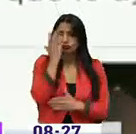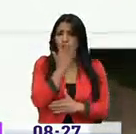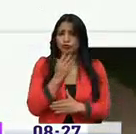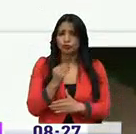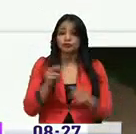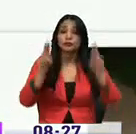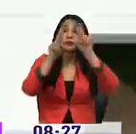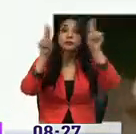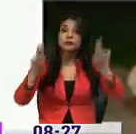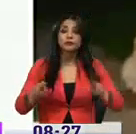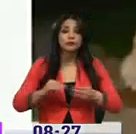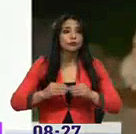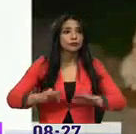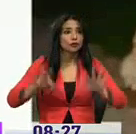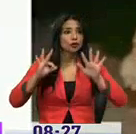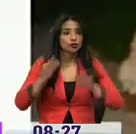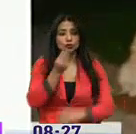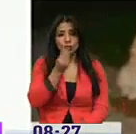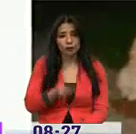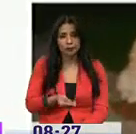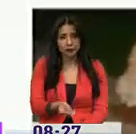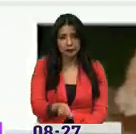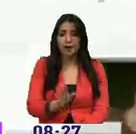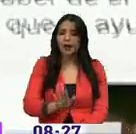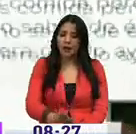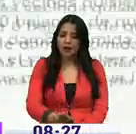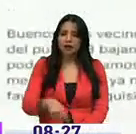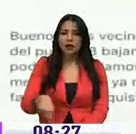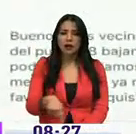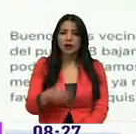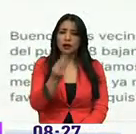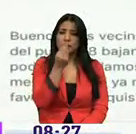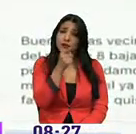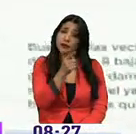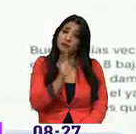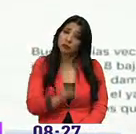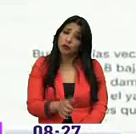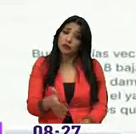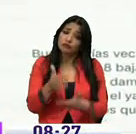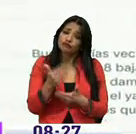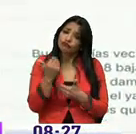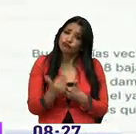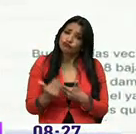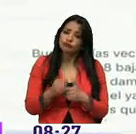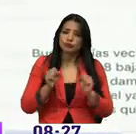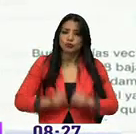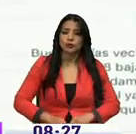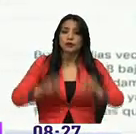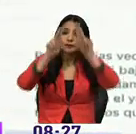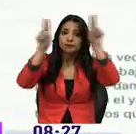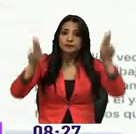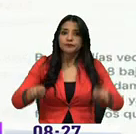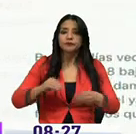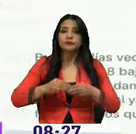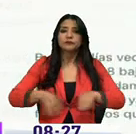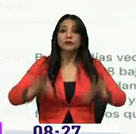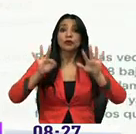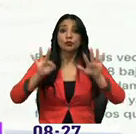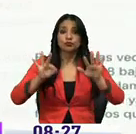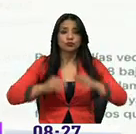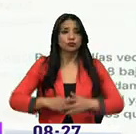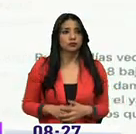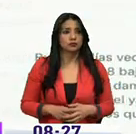el Puente 8. Y le dan comida, vive ahí y le dan comida. Si alguien puede hacerse cargo, Puente 8, esto es